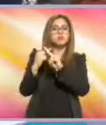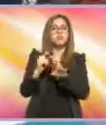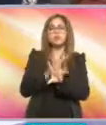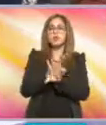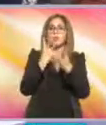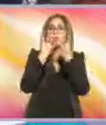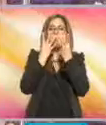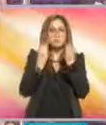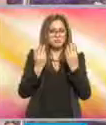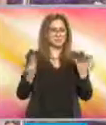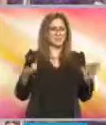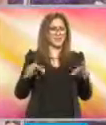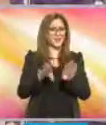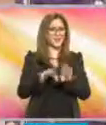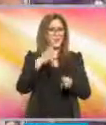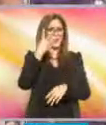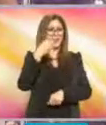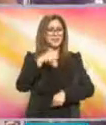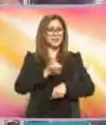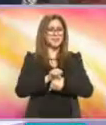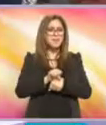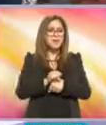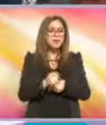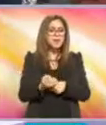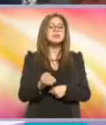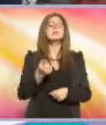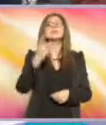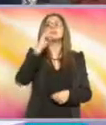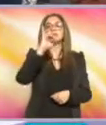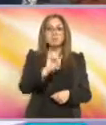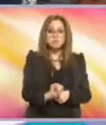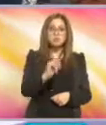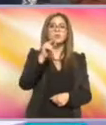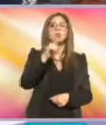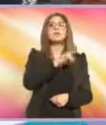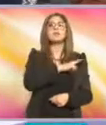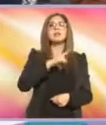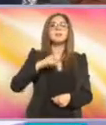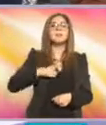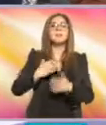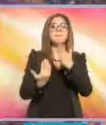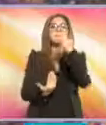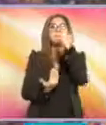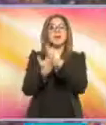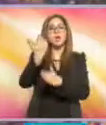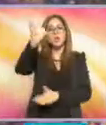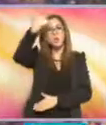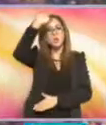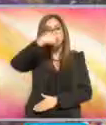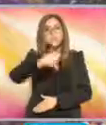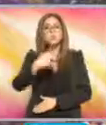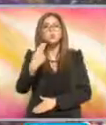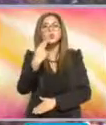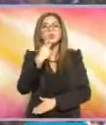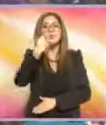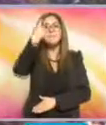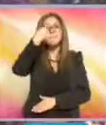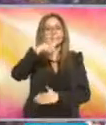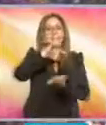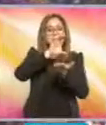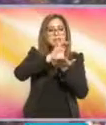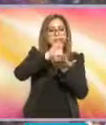Es muy Bueno, poco con en uso realidad, constante, la verdad. Constante. La verdad es que se tiene que utilizar día y noche para que realmente la célula